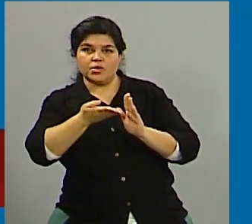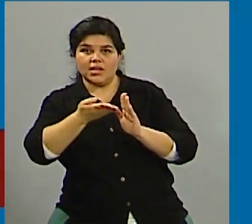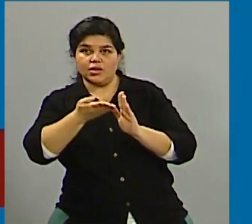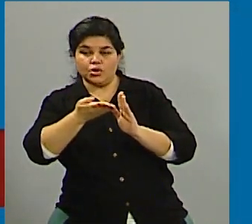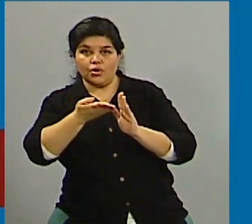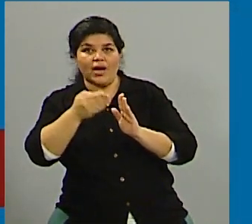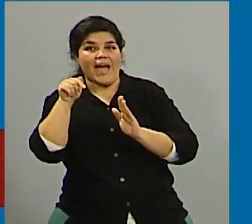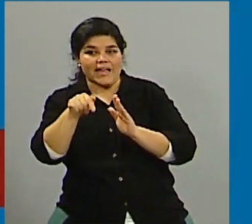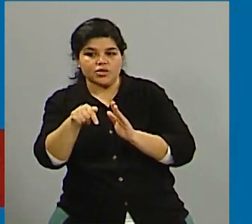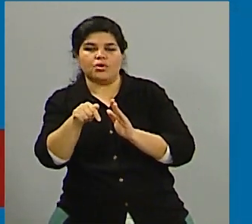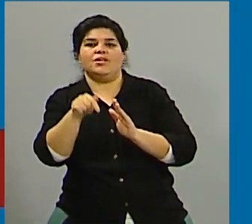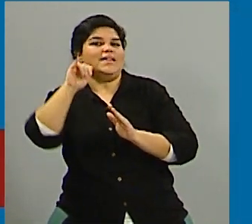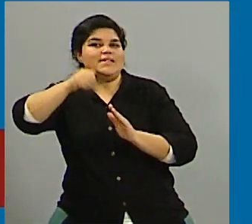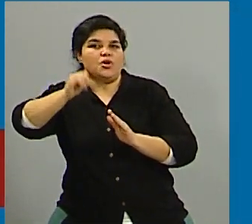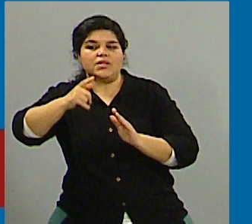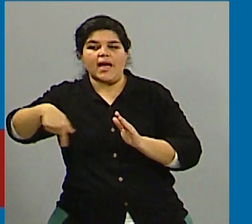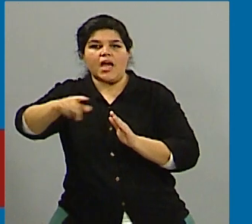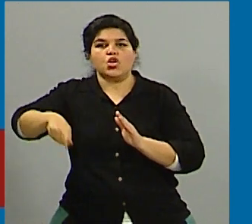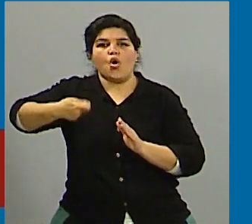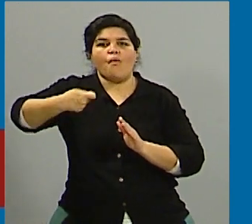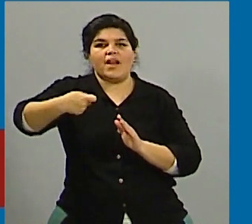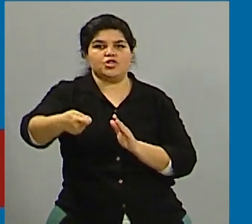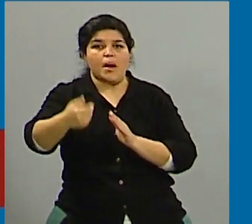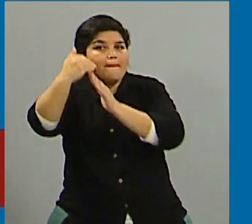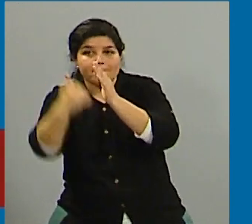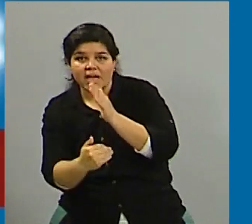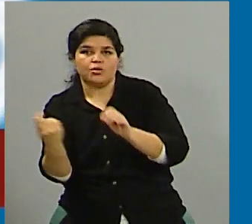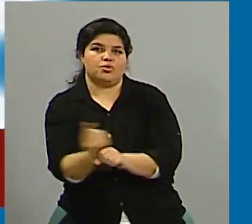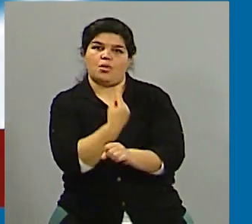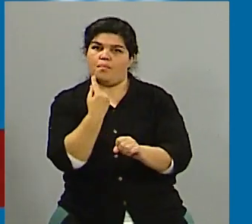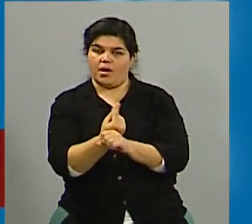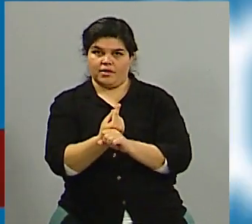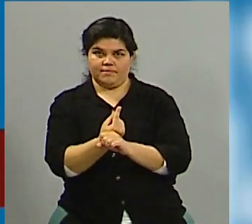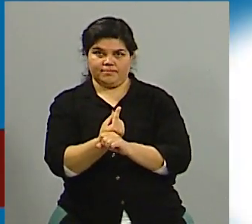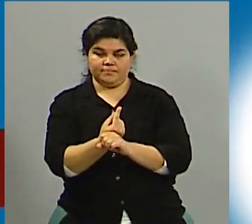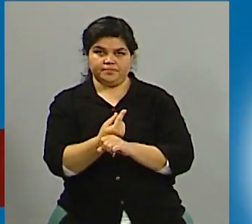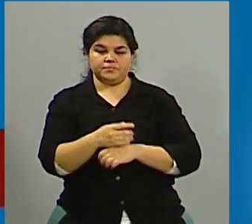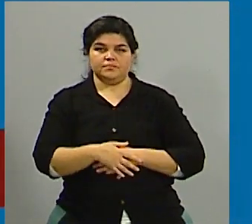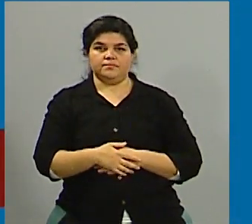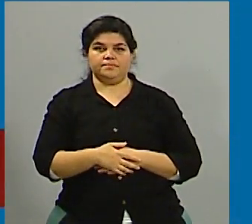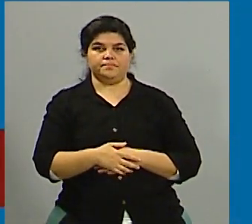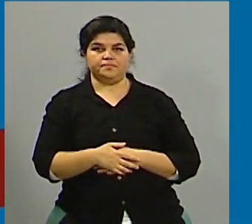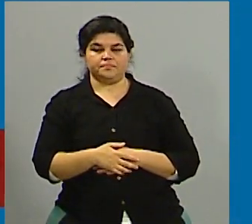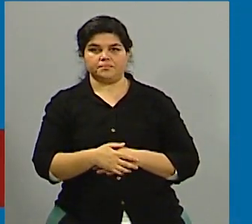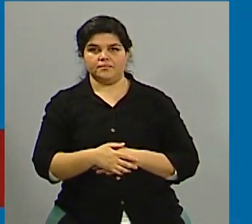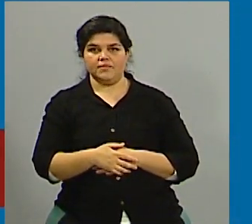julio quedó en 86.510 pesos cuando la jubilación mínima estaba en 70.938. Bueno,